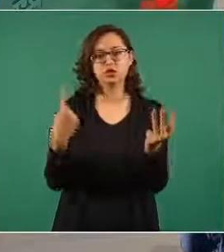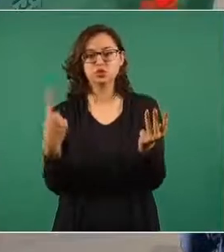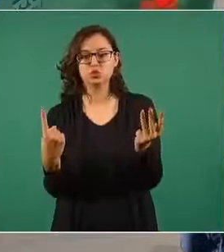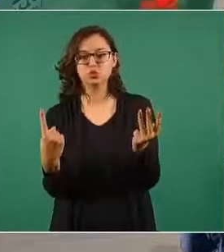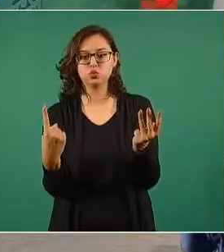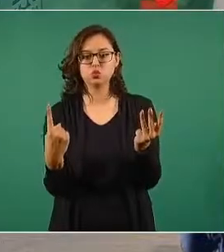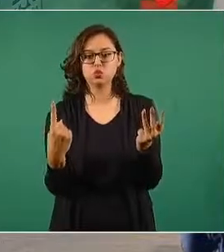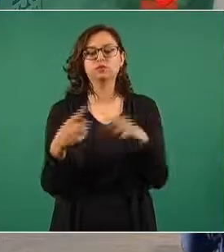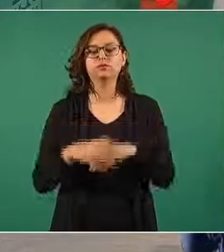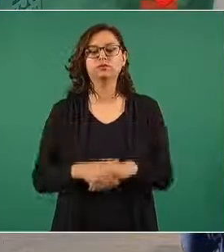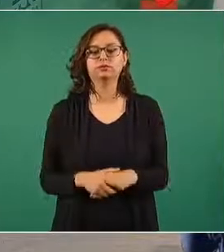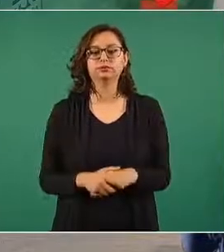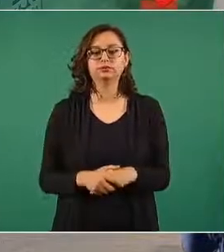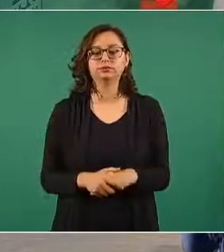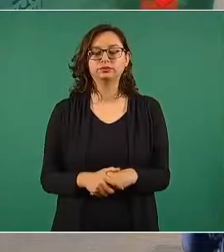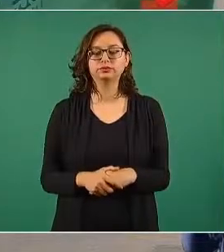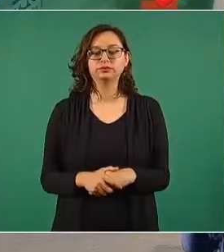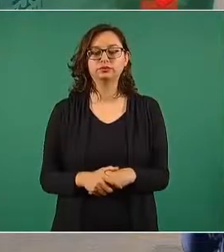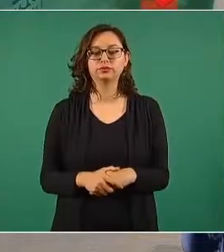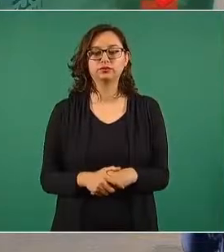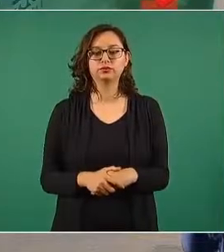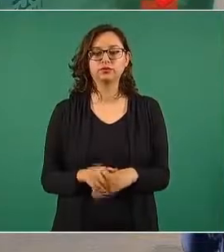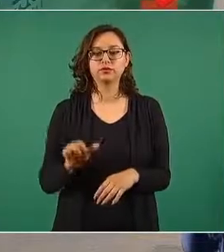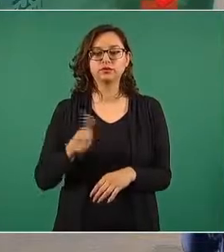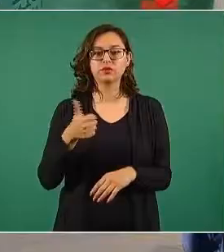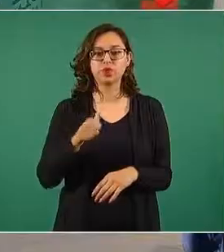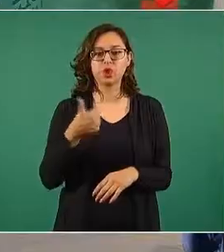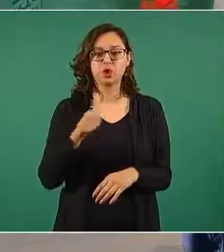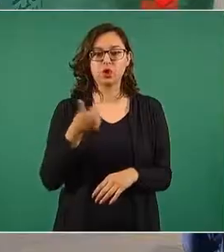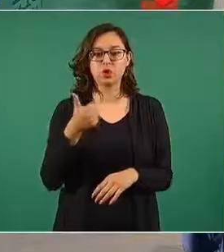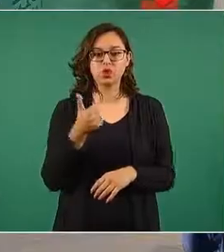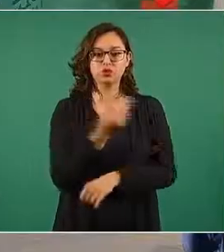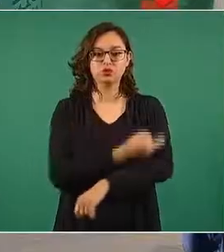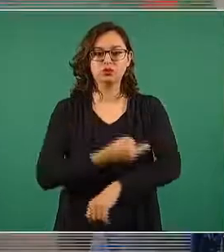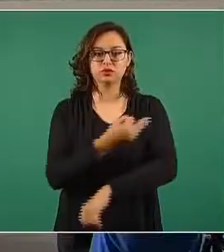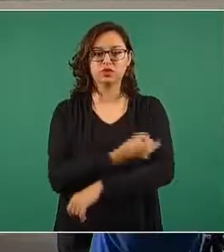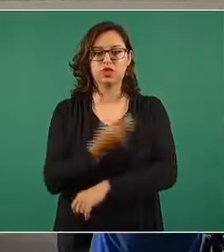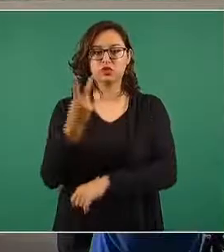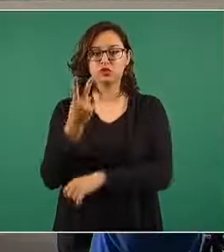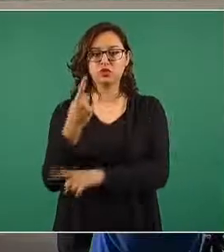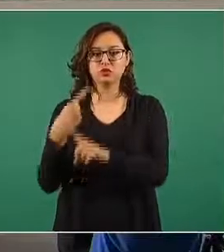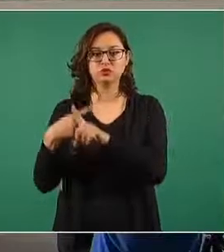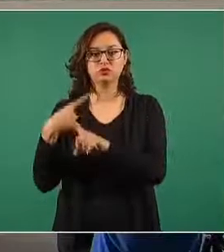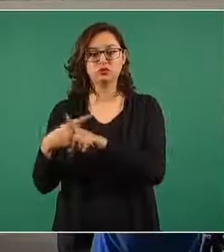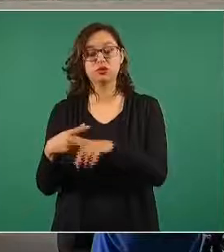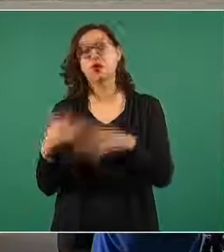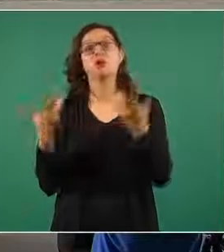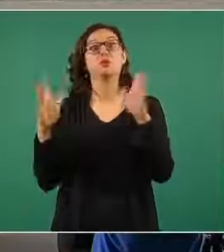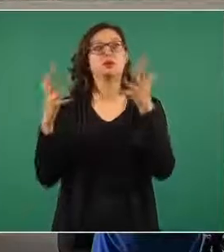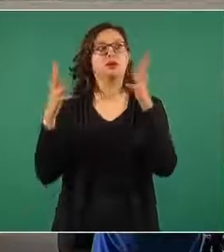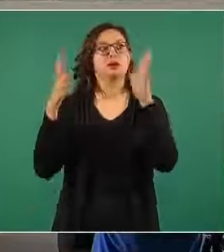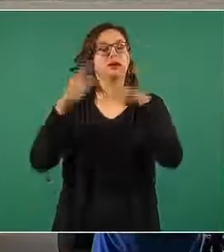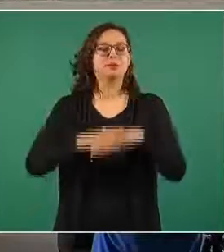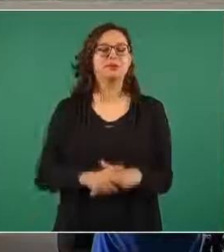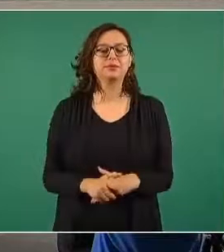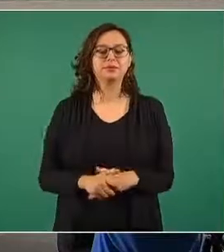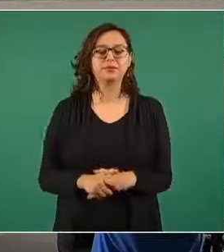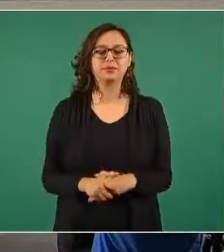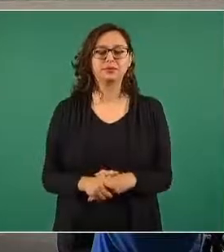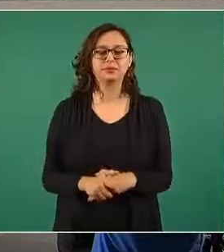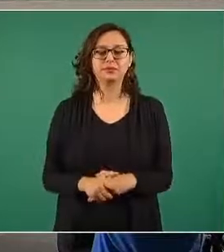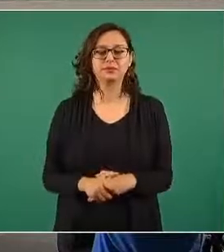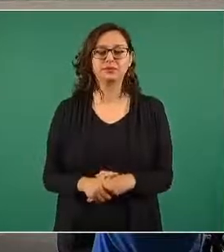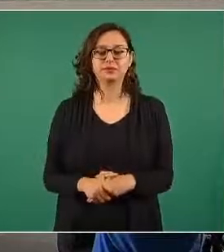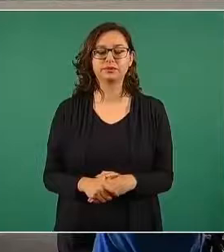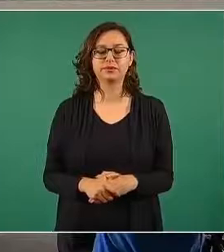3-1. 11 Noticias de la tarde, 2. Bravo. ¿Esa lectura